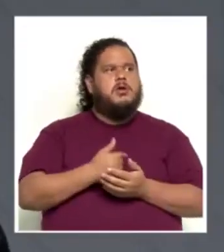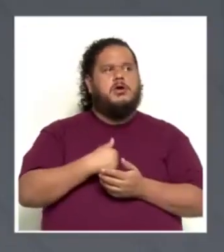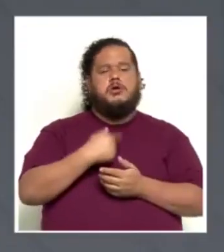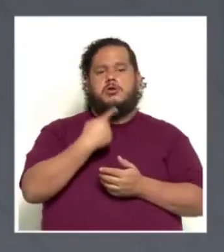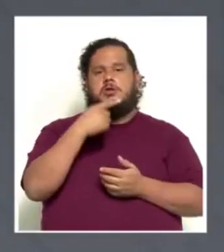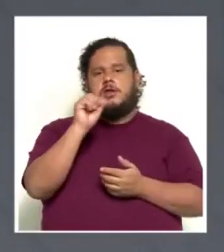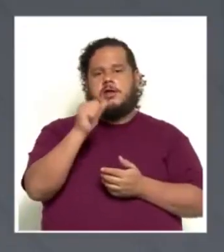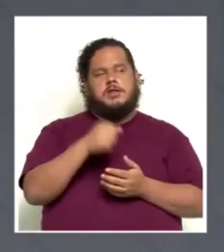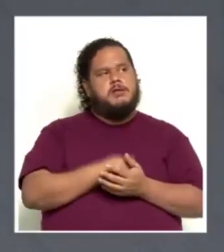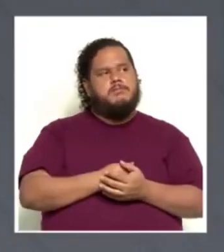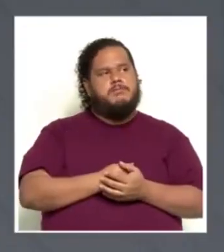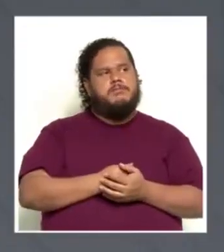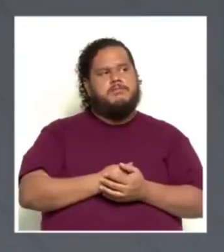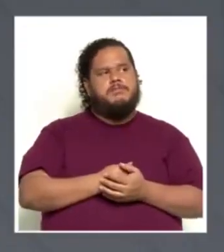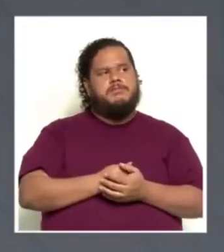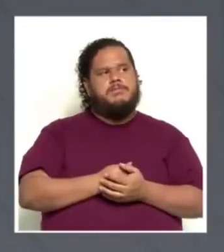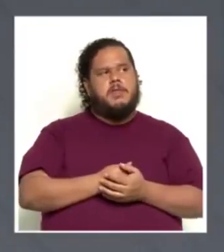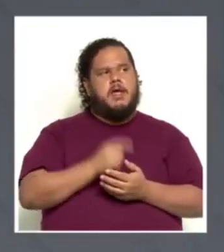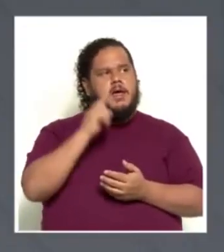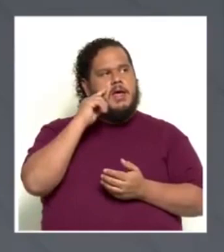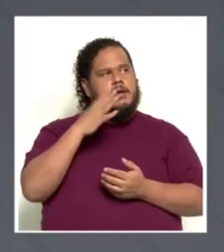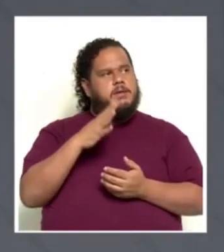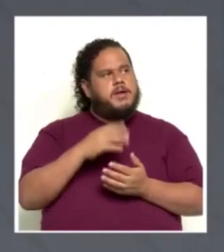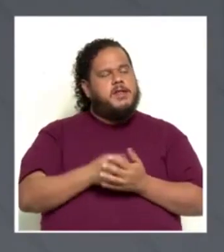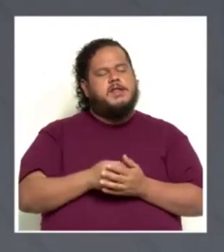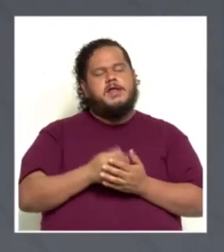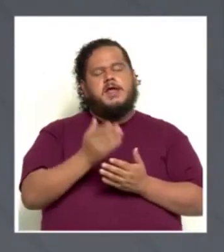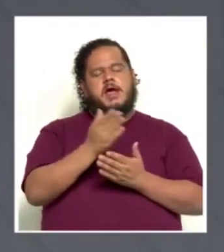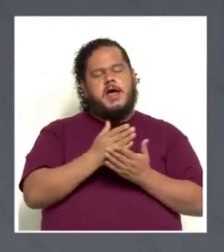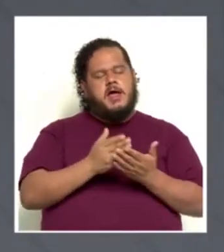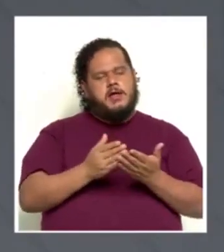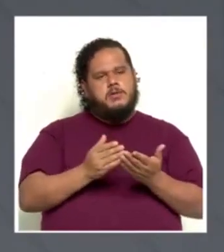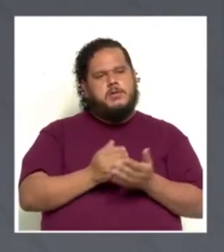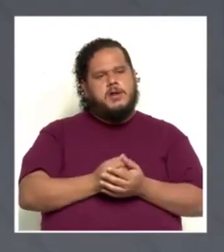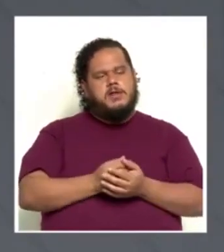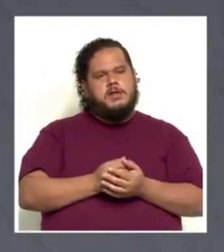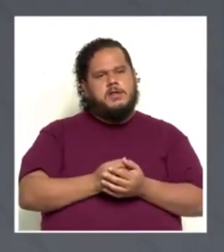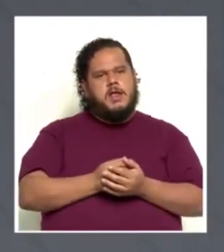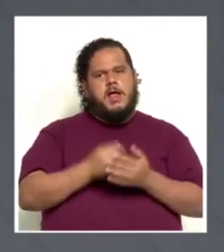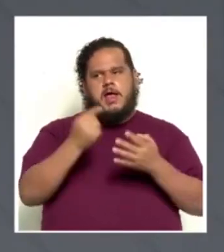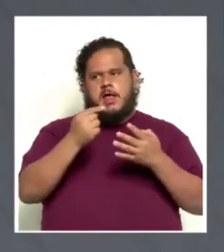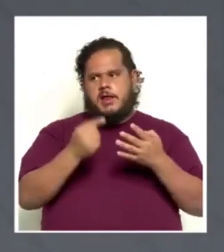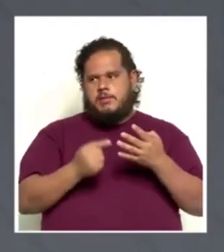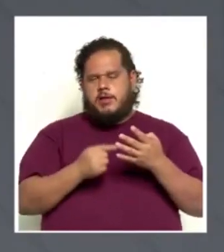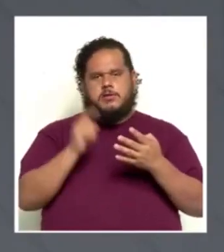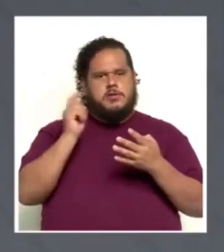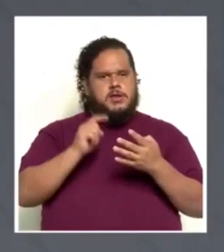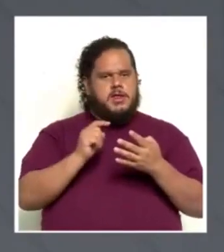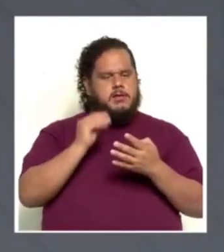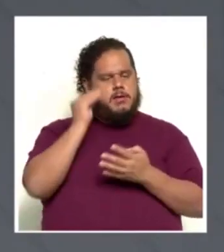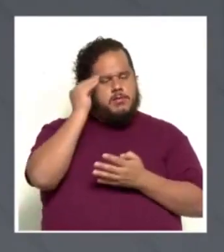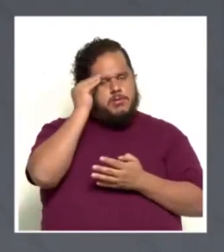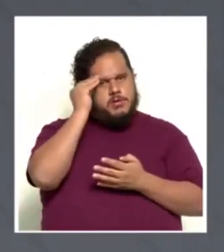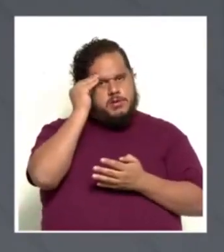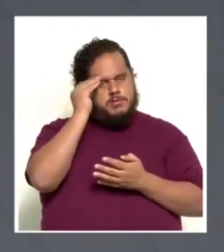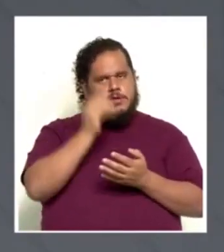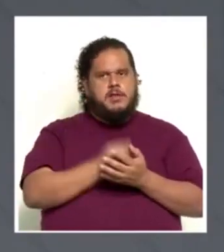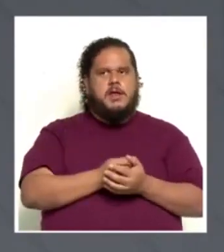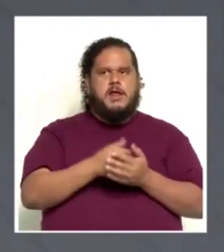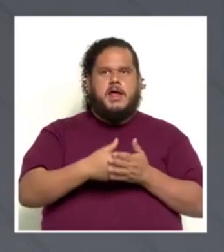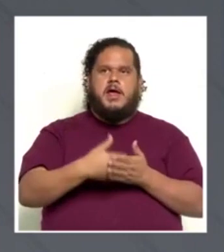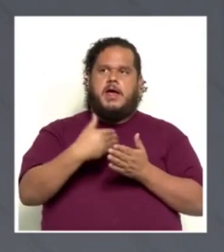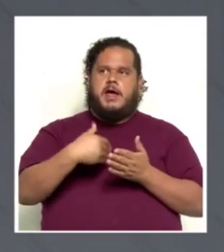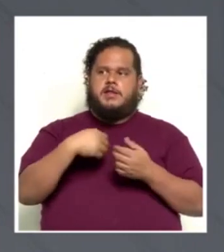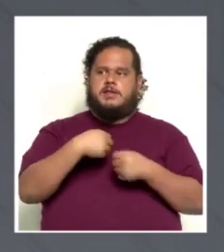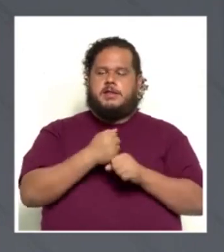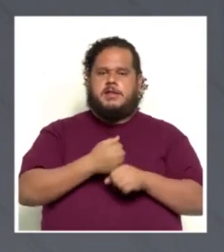sí. Me parece que hay algunos elementos que hay que tomar en consideración antes de hacer